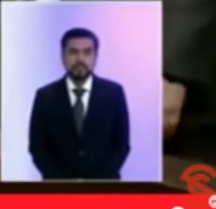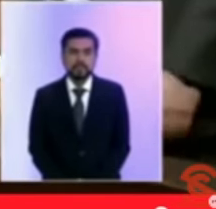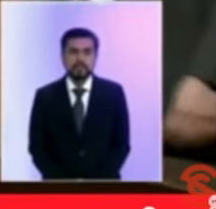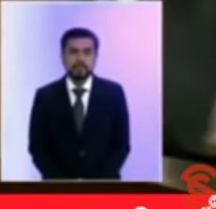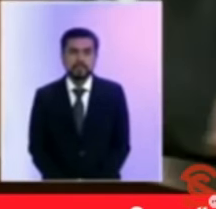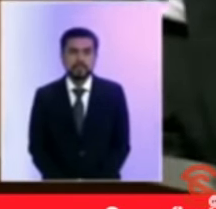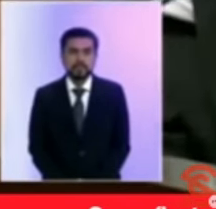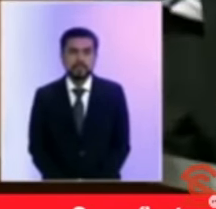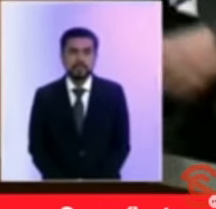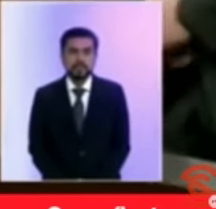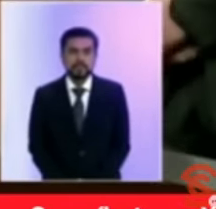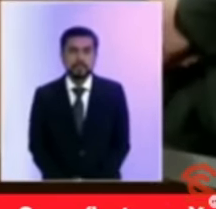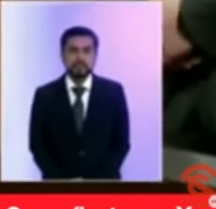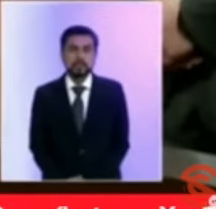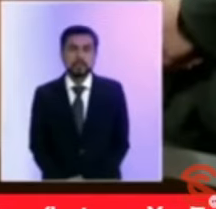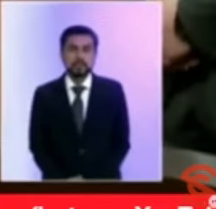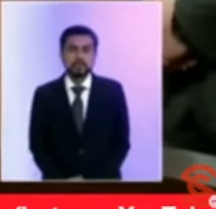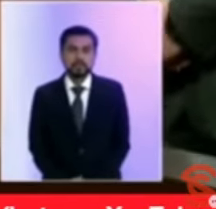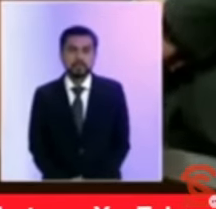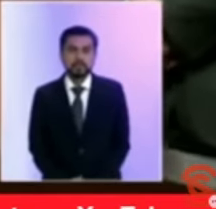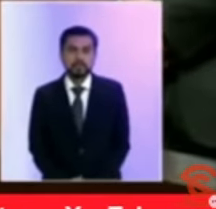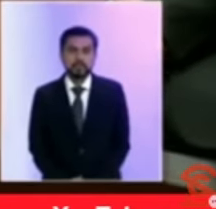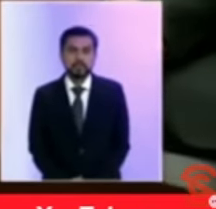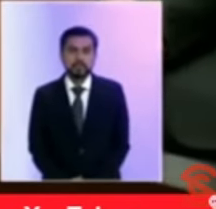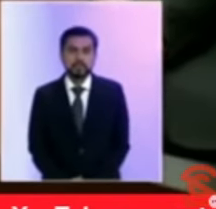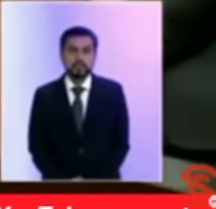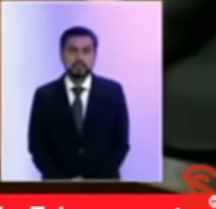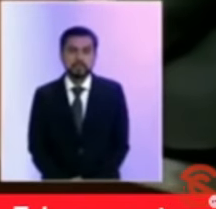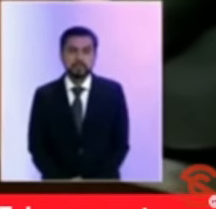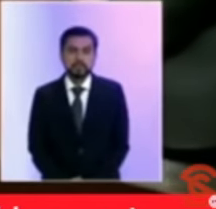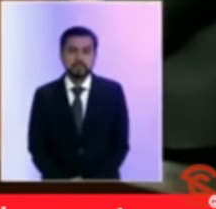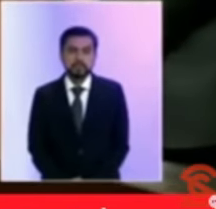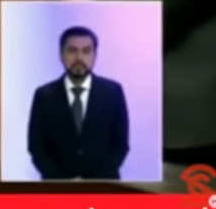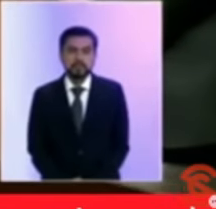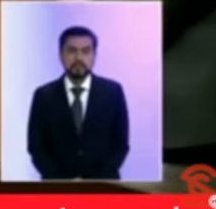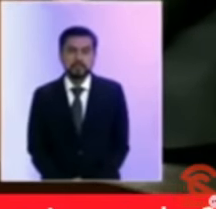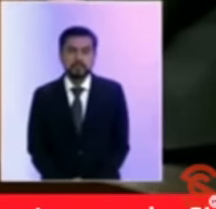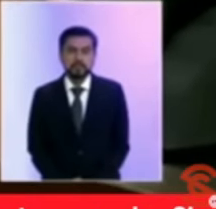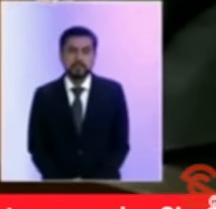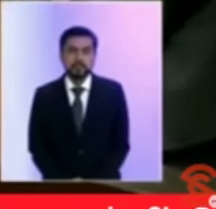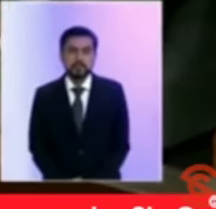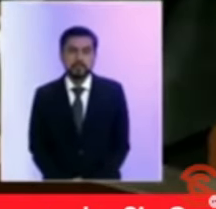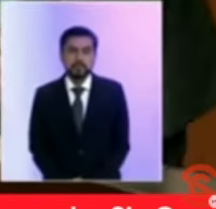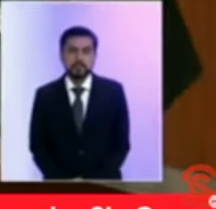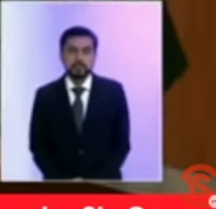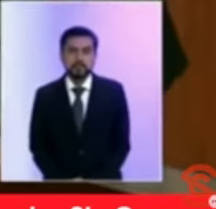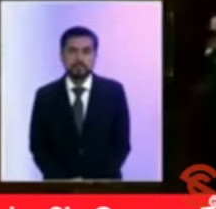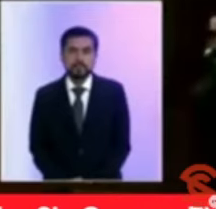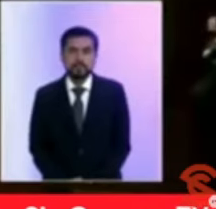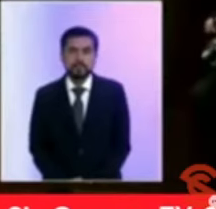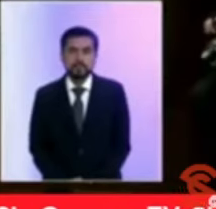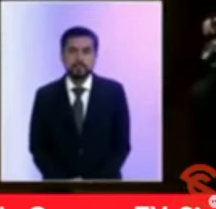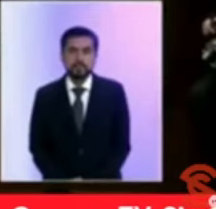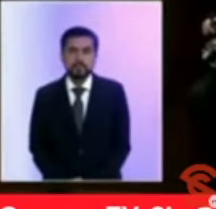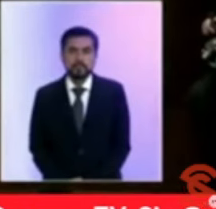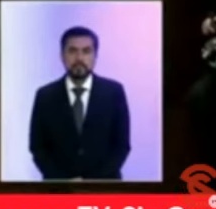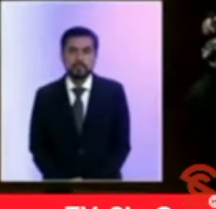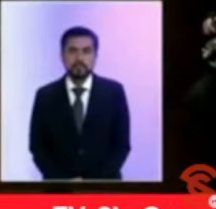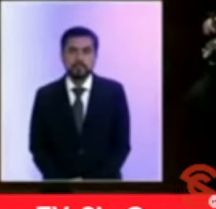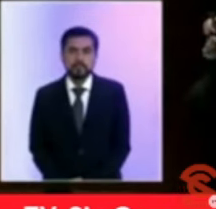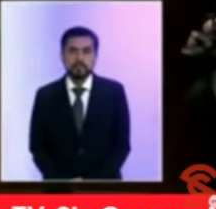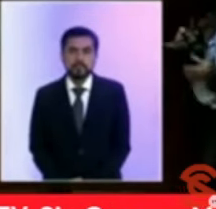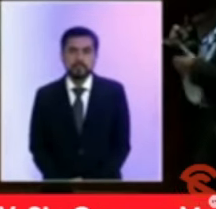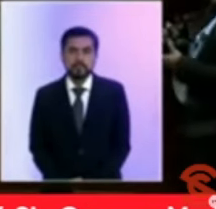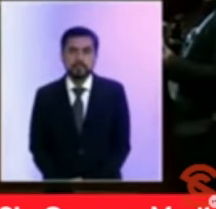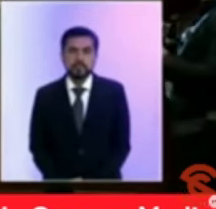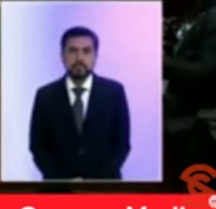por otras cosas que no habíamos vivido Mira culmina lo decía bien a Mónica areliz Soto fregoso La presidenta del